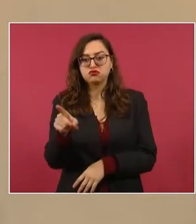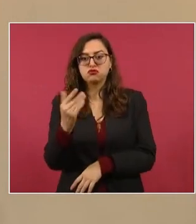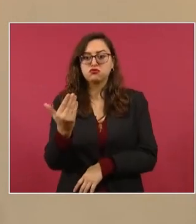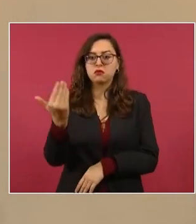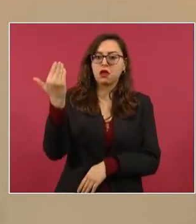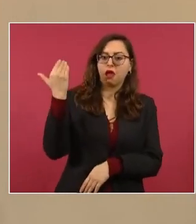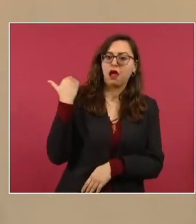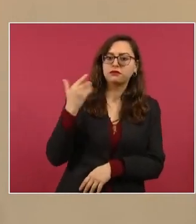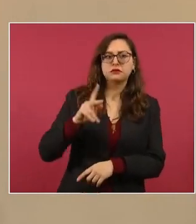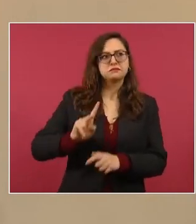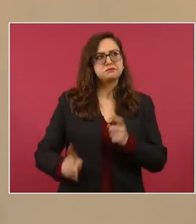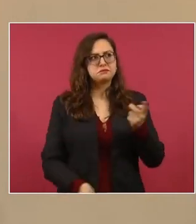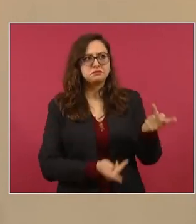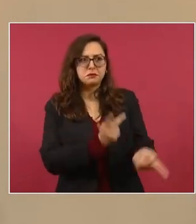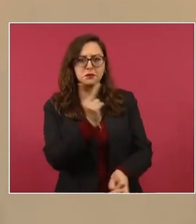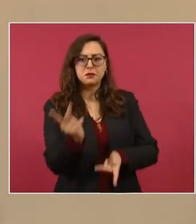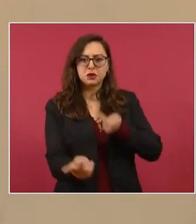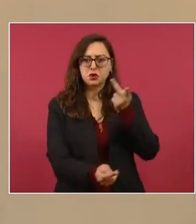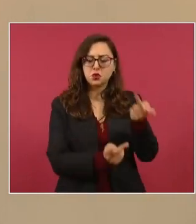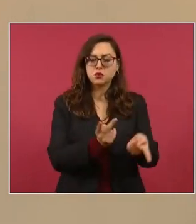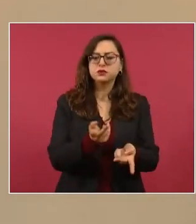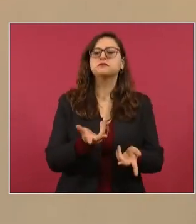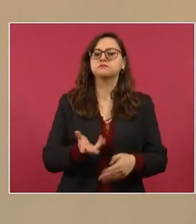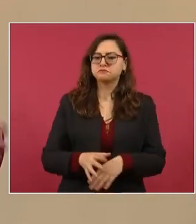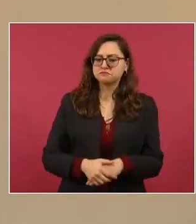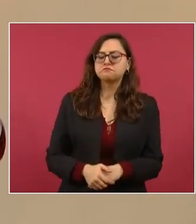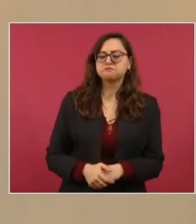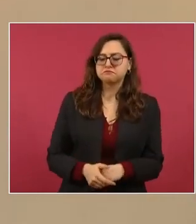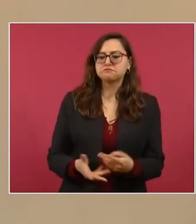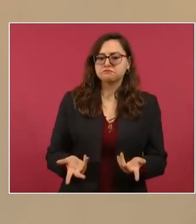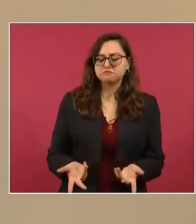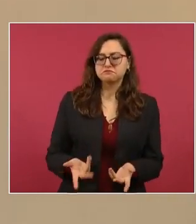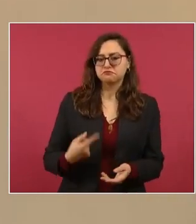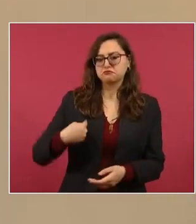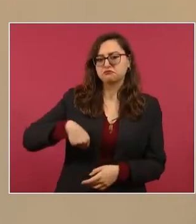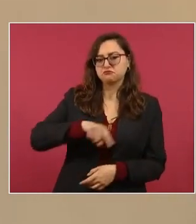ustedes como integrantes y